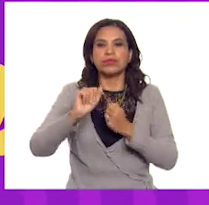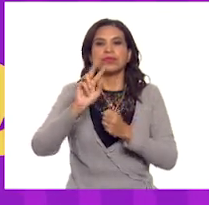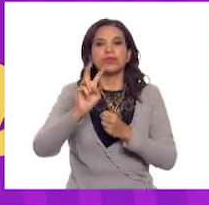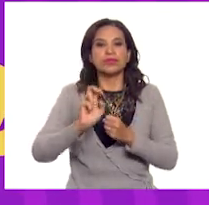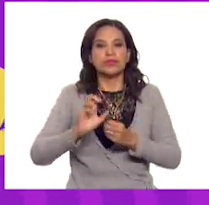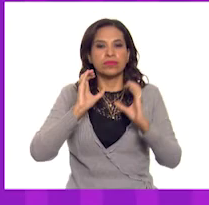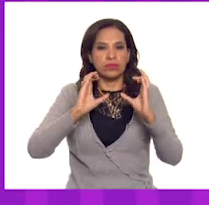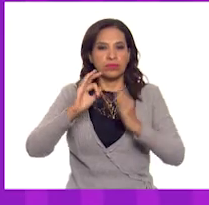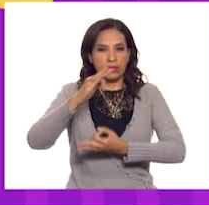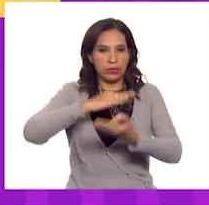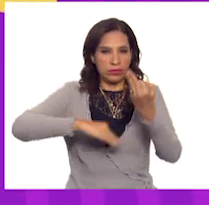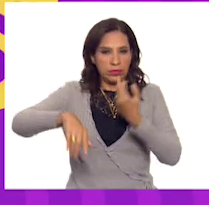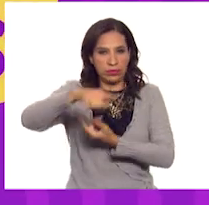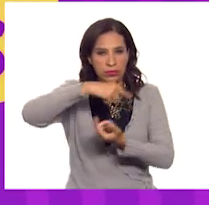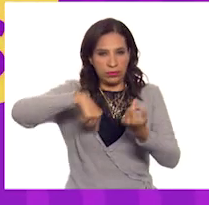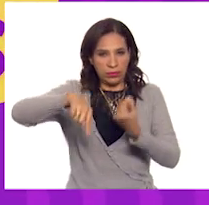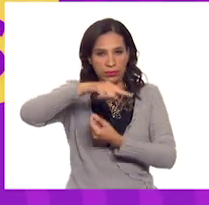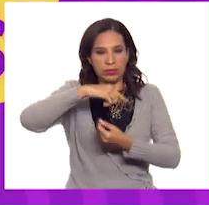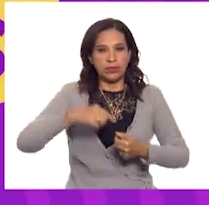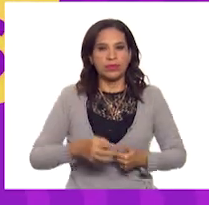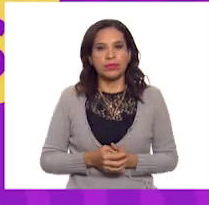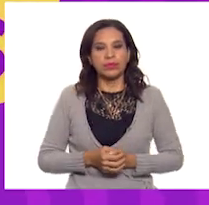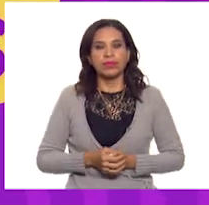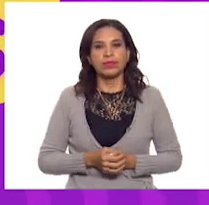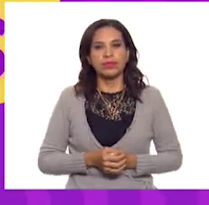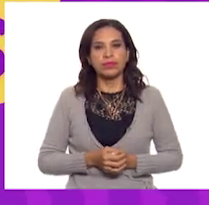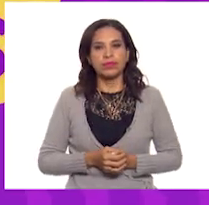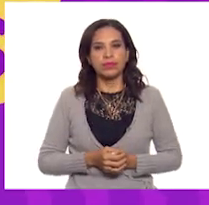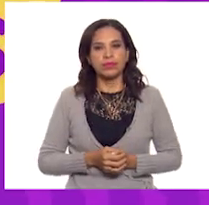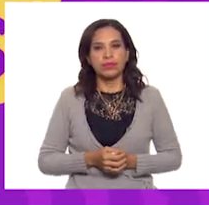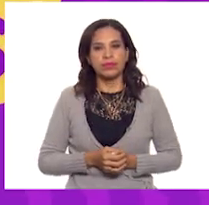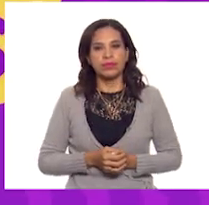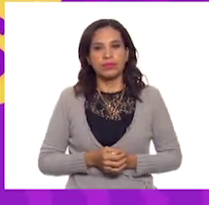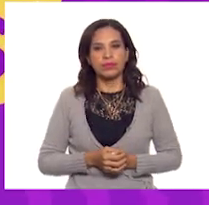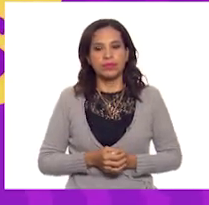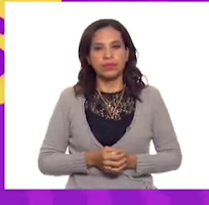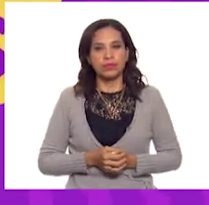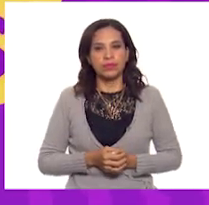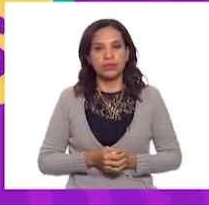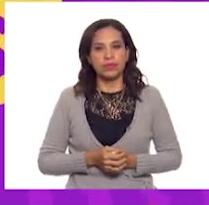virus, cuidándonos los unos a los otros.